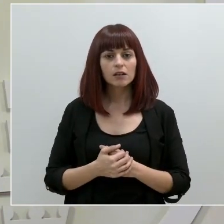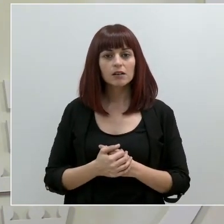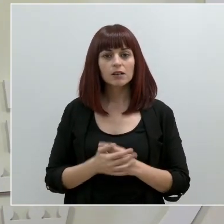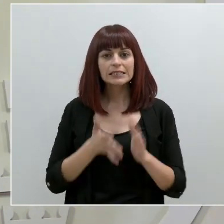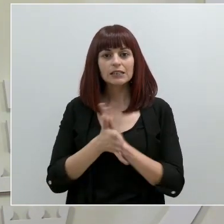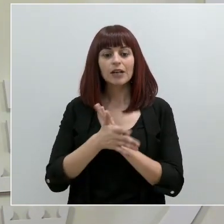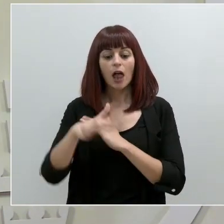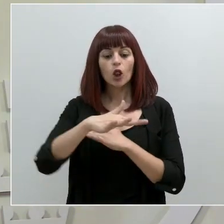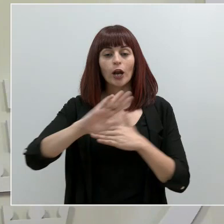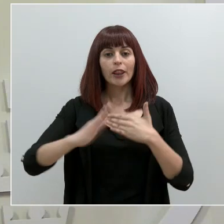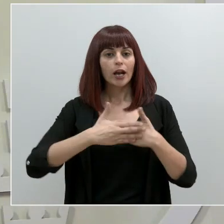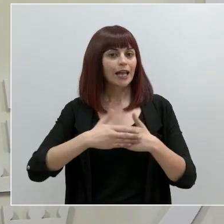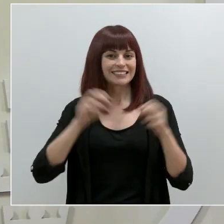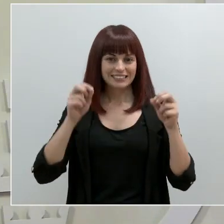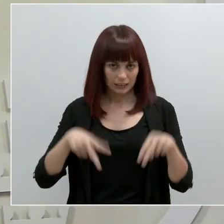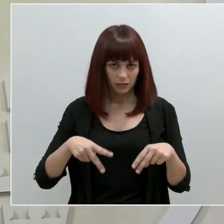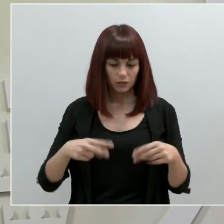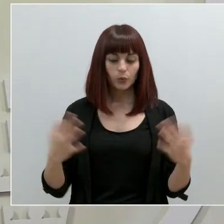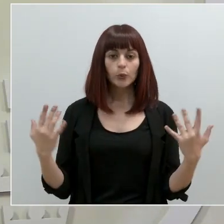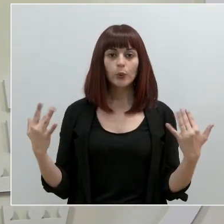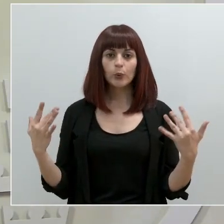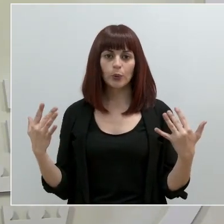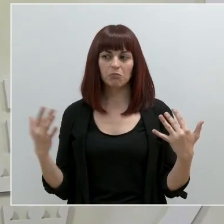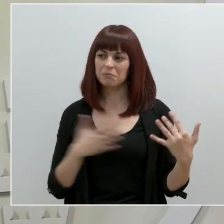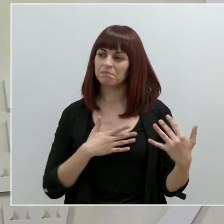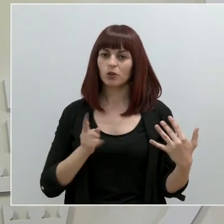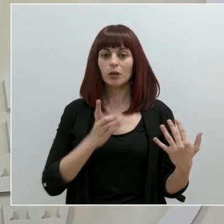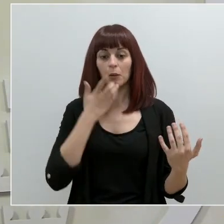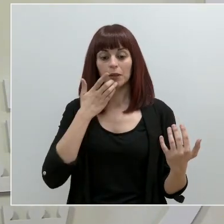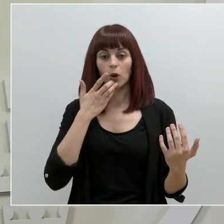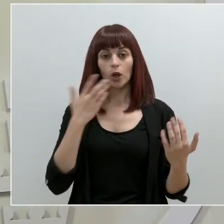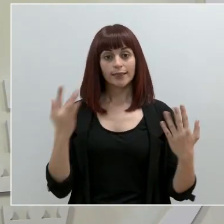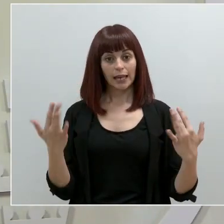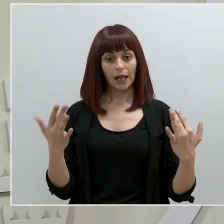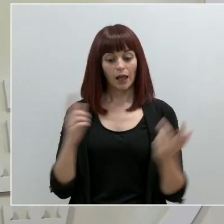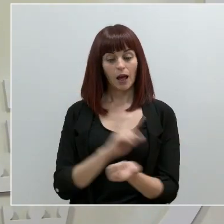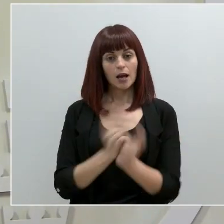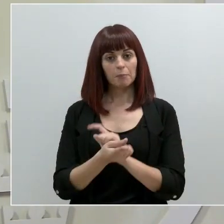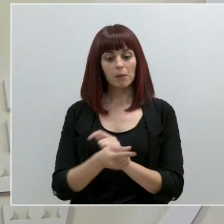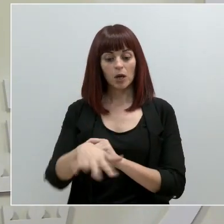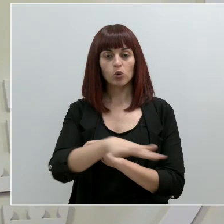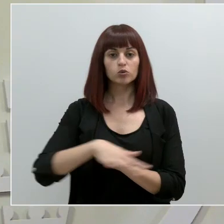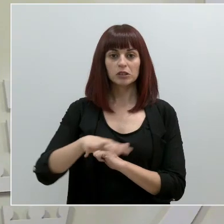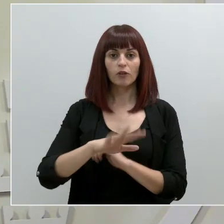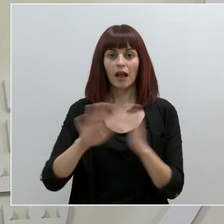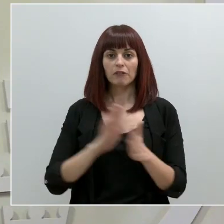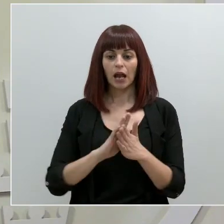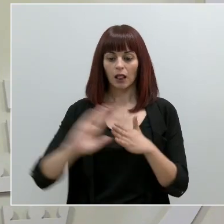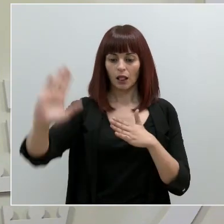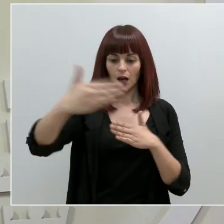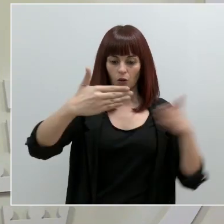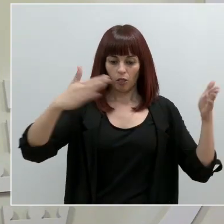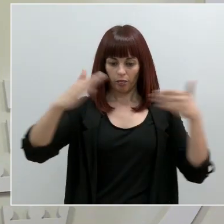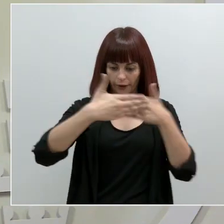paramentos cerrados, porque eso sí que lo que no queremos convertir es la terraza en un sitio donde al final está tan cerrado